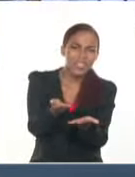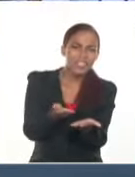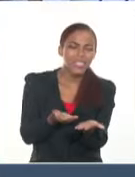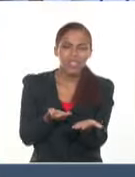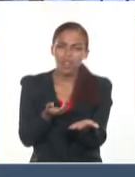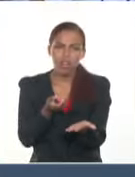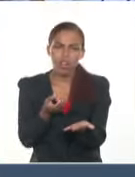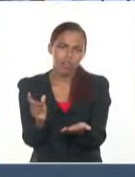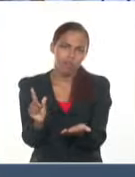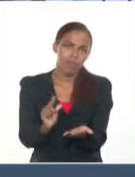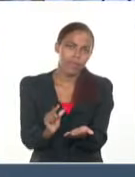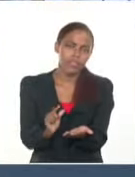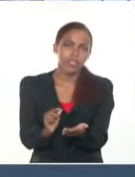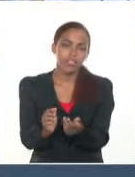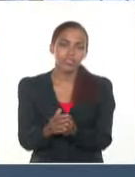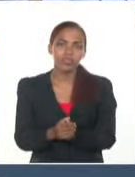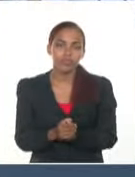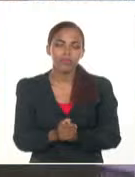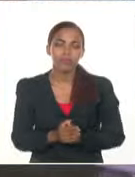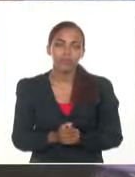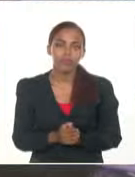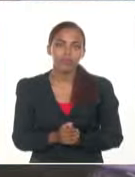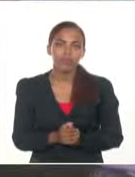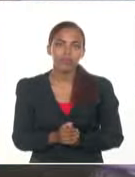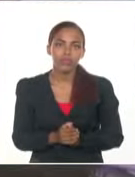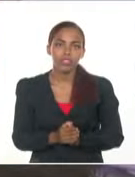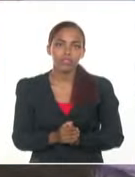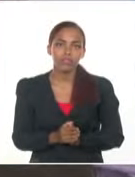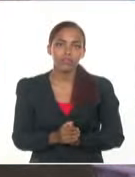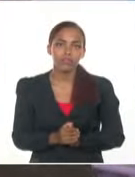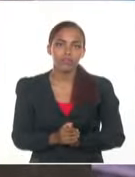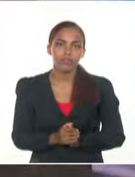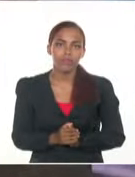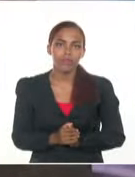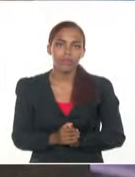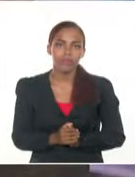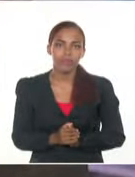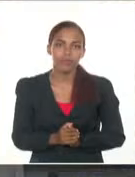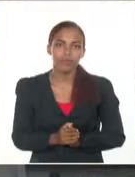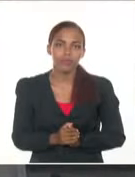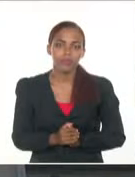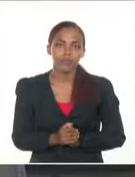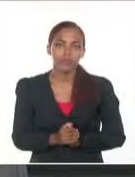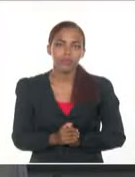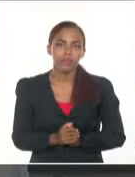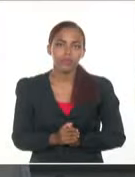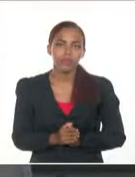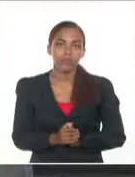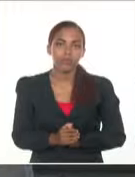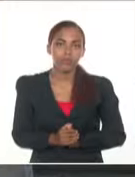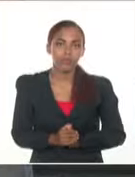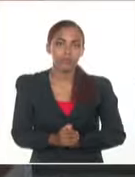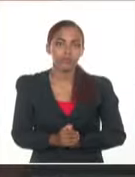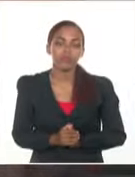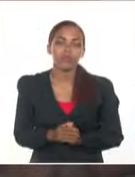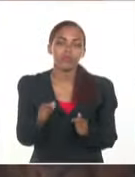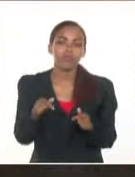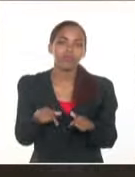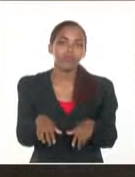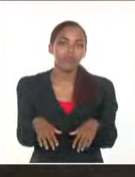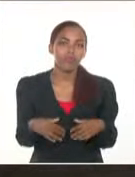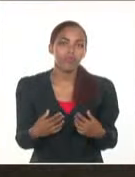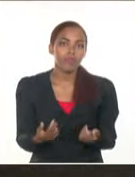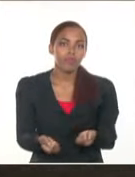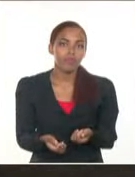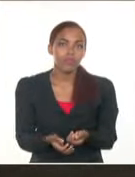ir al banco a depositar, a los cajeros. Estas instalaciones, en la más occidental de las provincias de Cuba, trabajan actualmente a